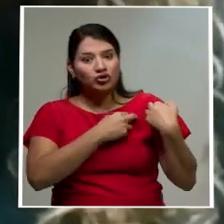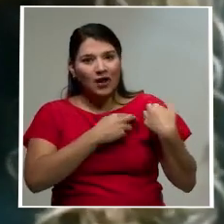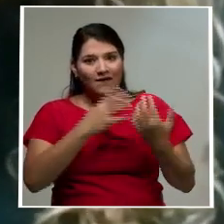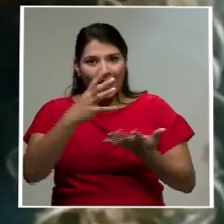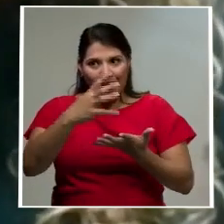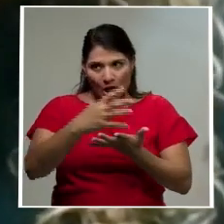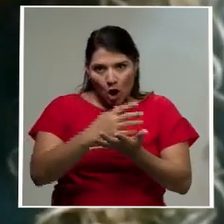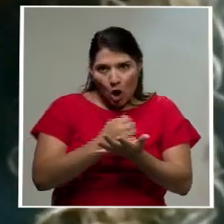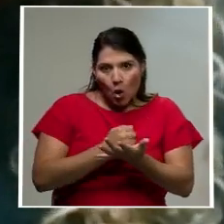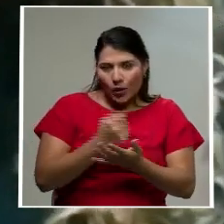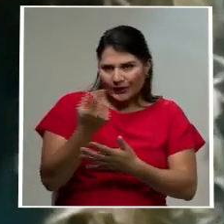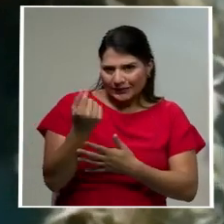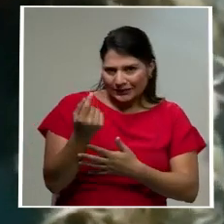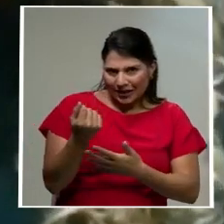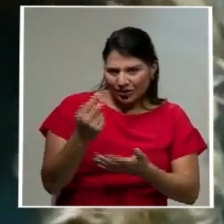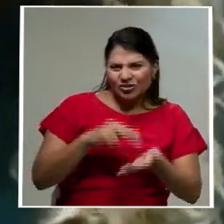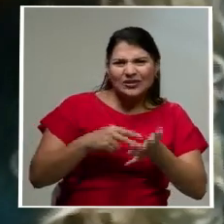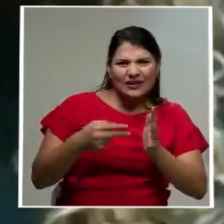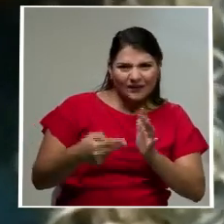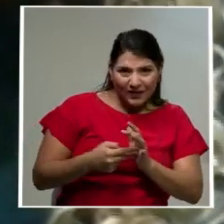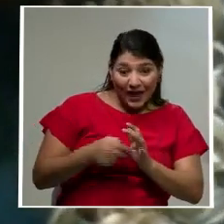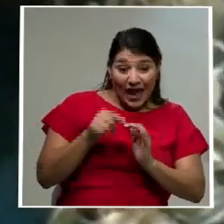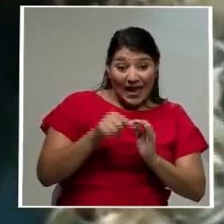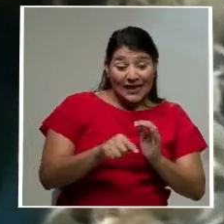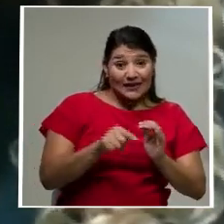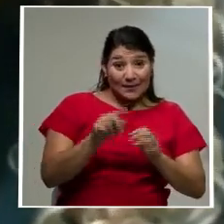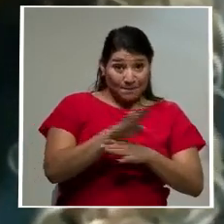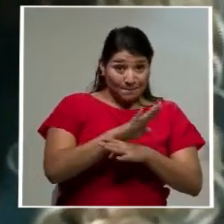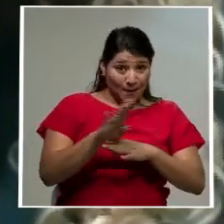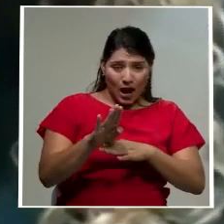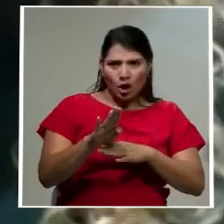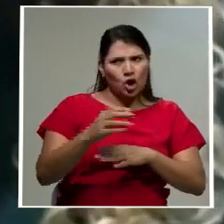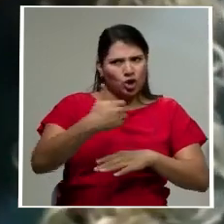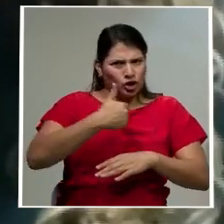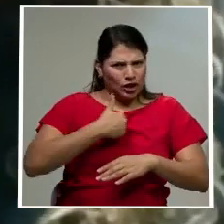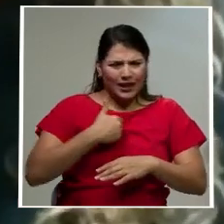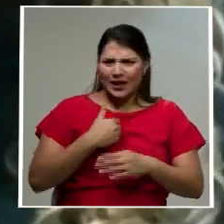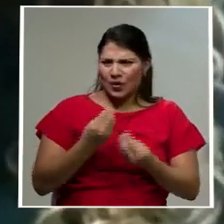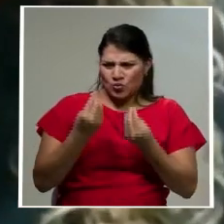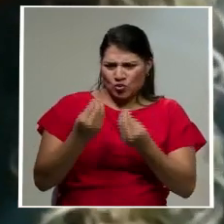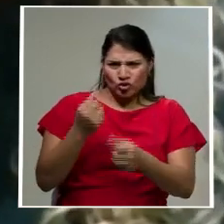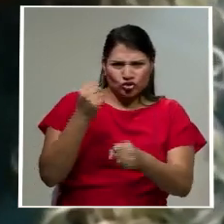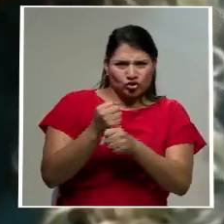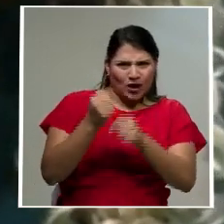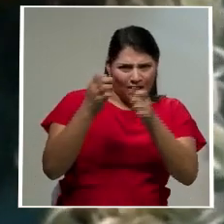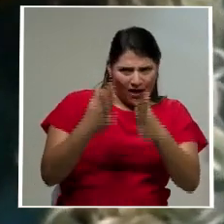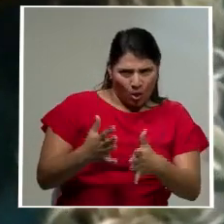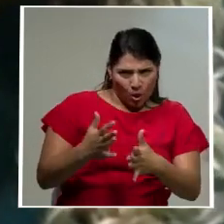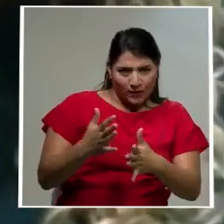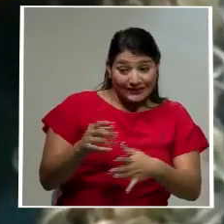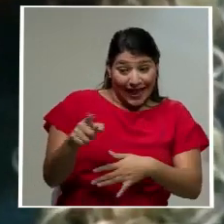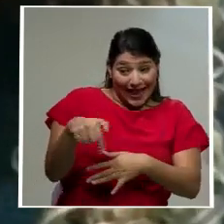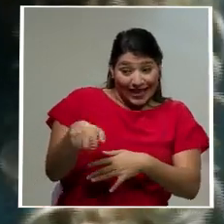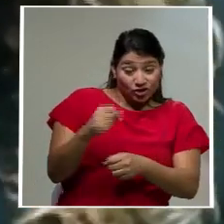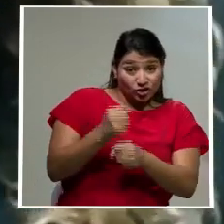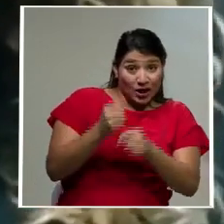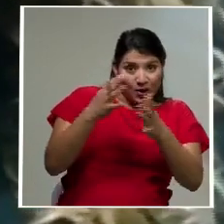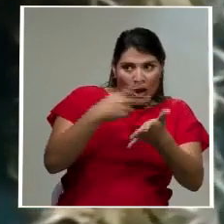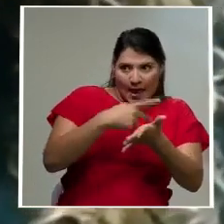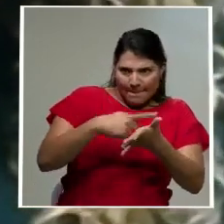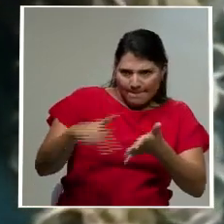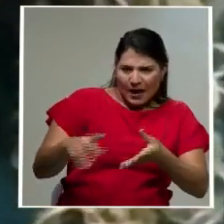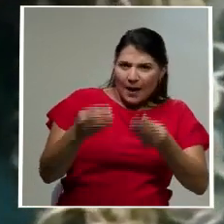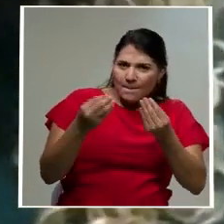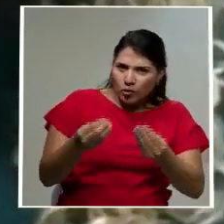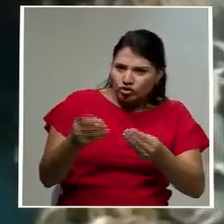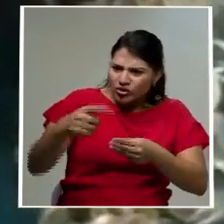de gente con un montón de salarios muy importantes, y son los encargados de